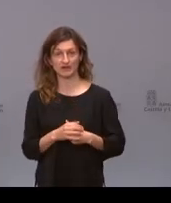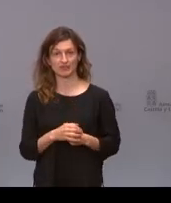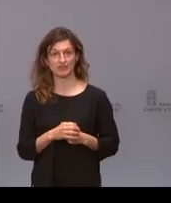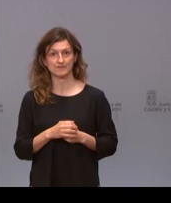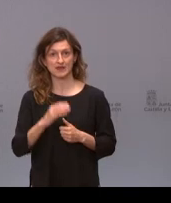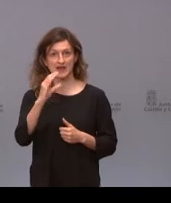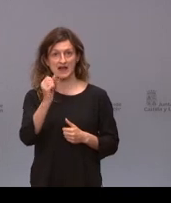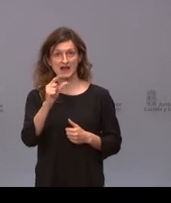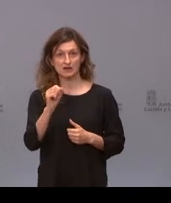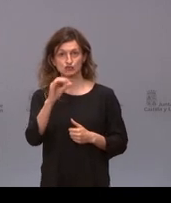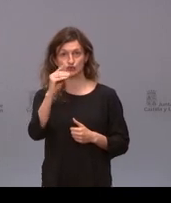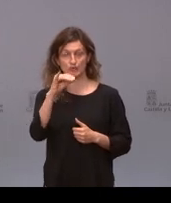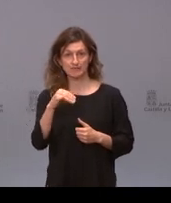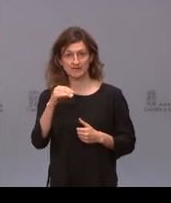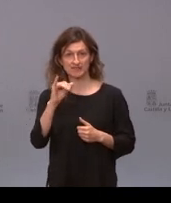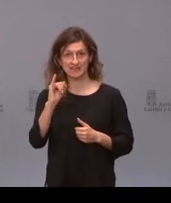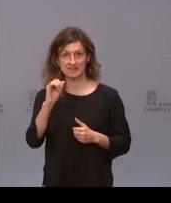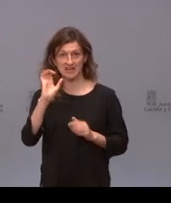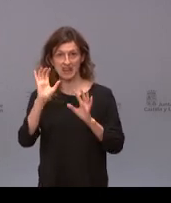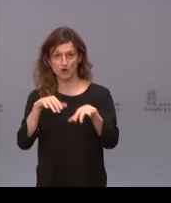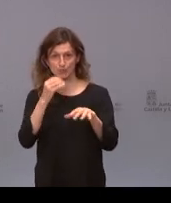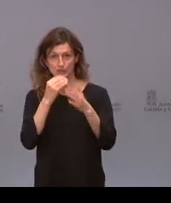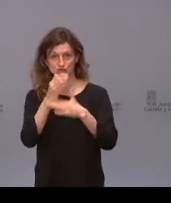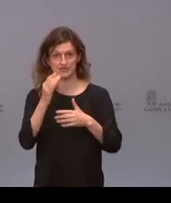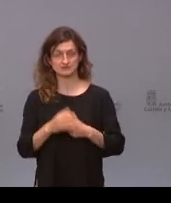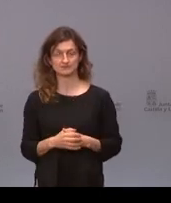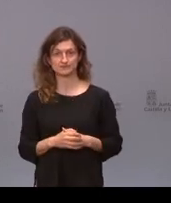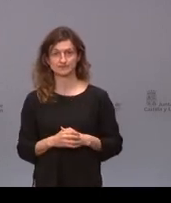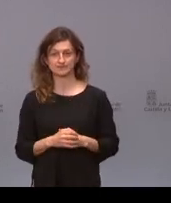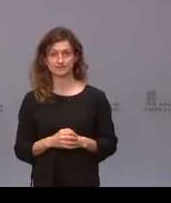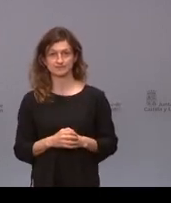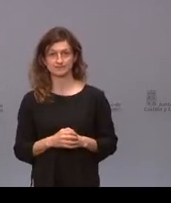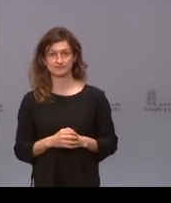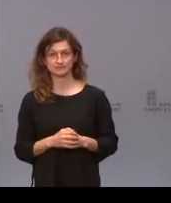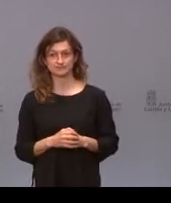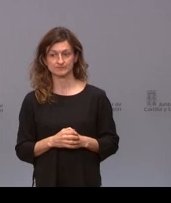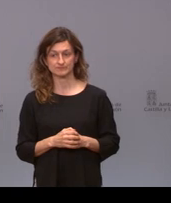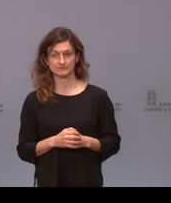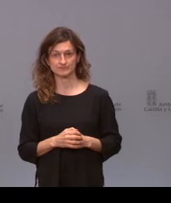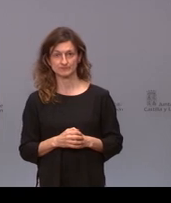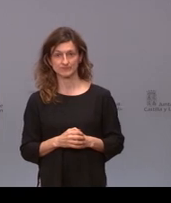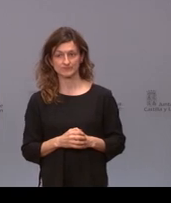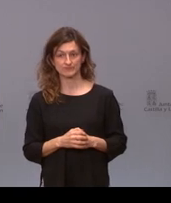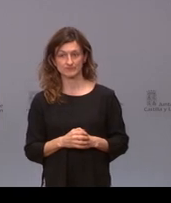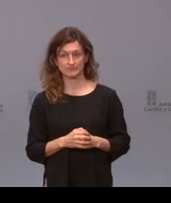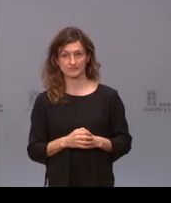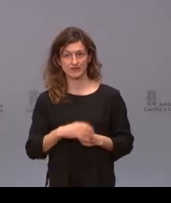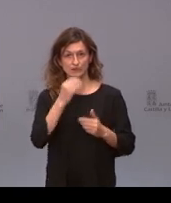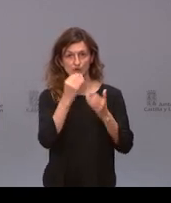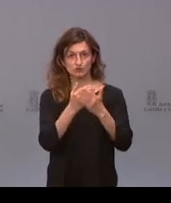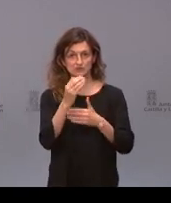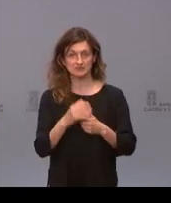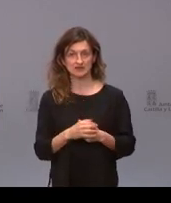de carlos domínguez de y león' buenos días carlos buenos días y